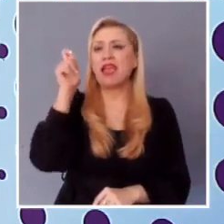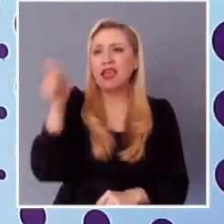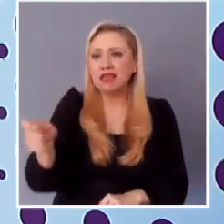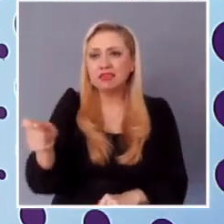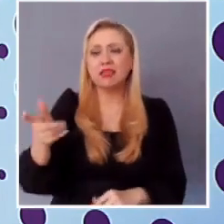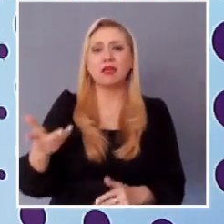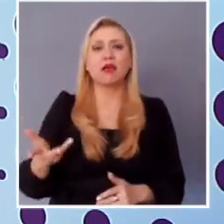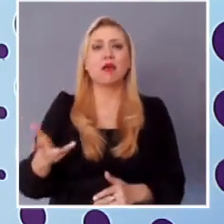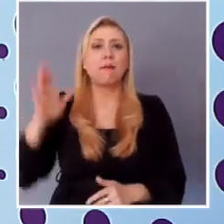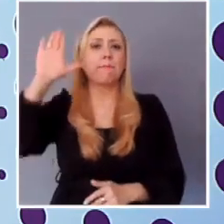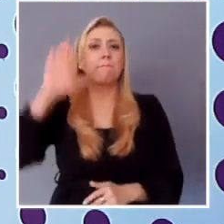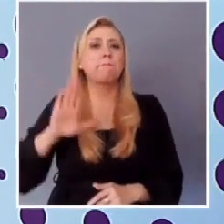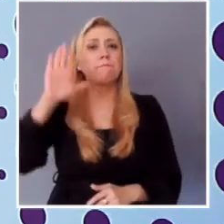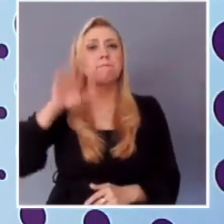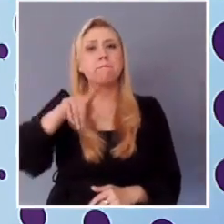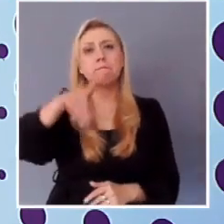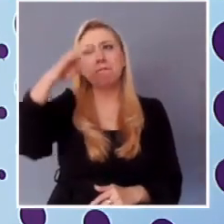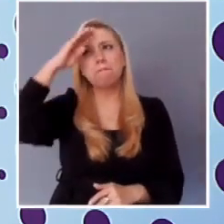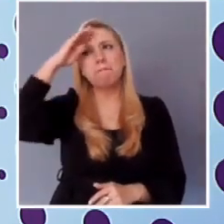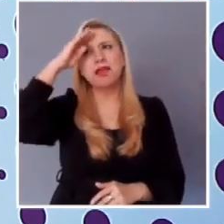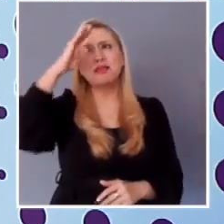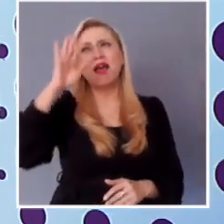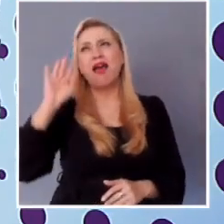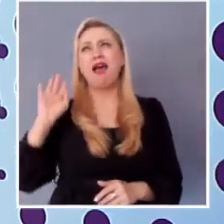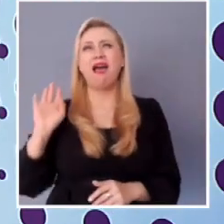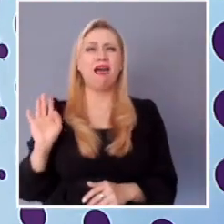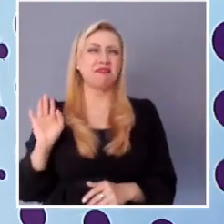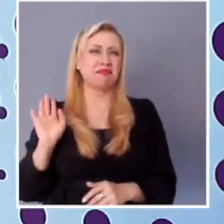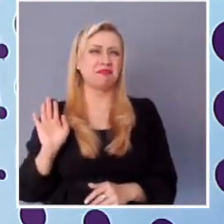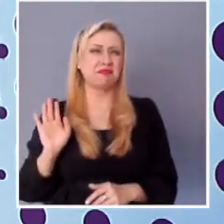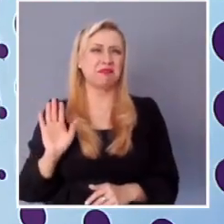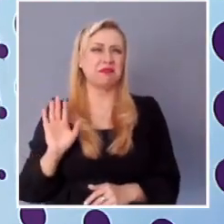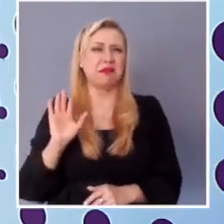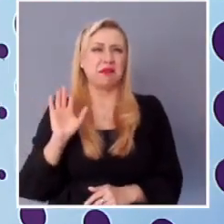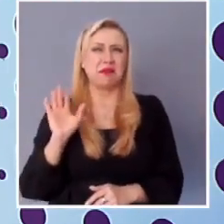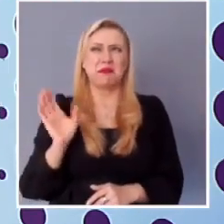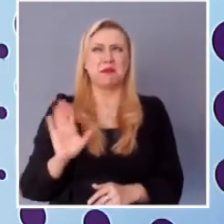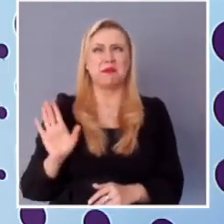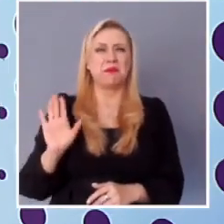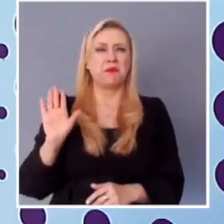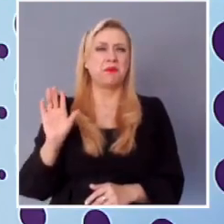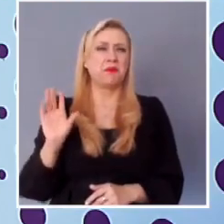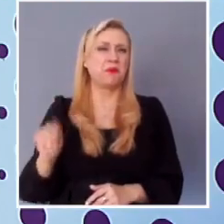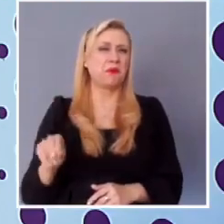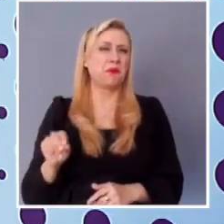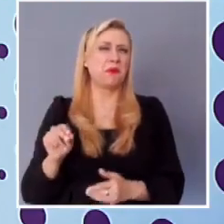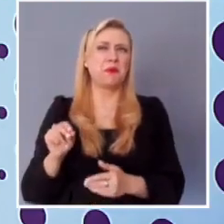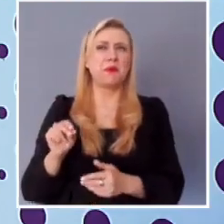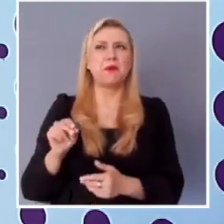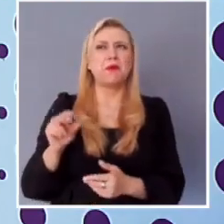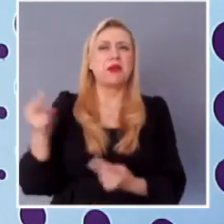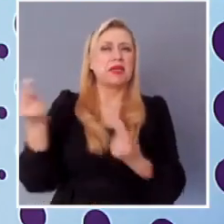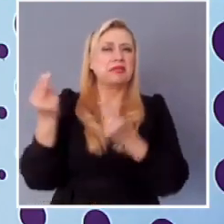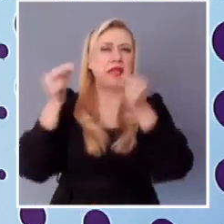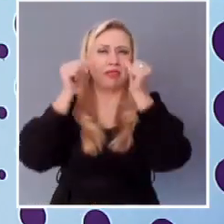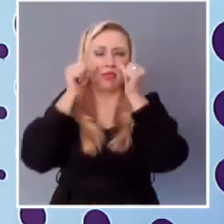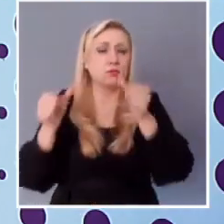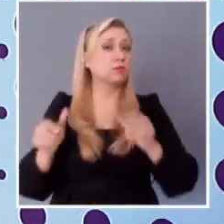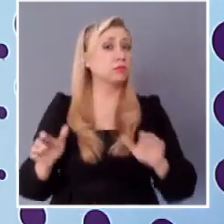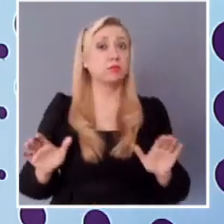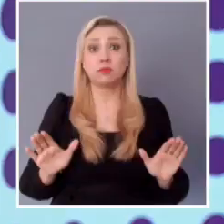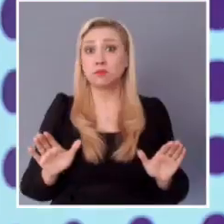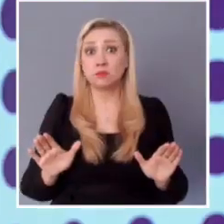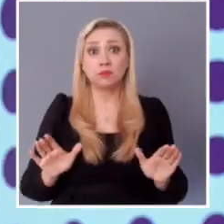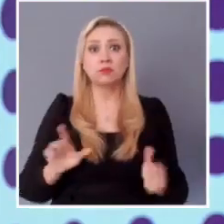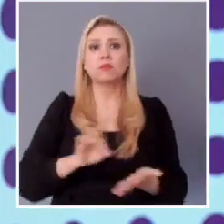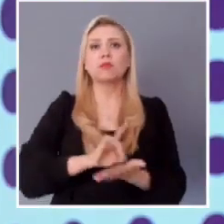pronto nos parecen disruptivas, verlas también como parte de la diversidad humana. Cuando hablamos de los derechos de las infancias, de las